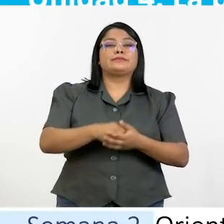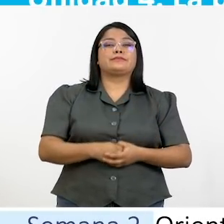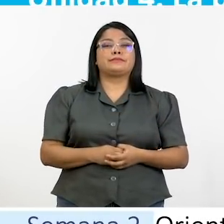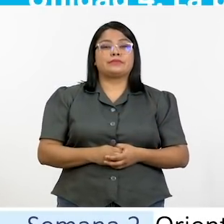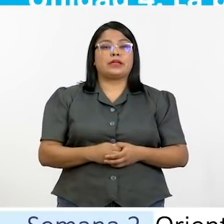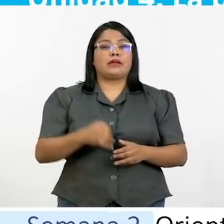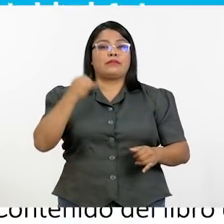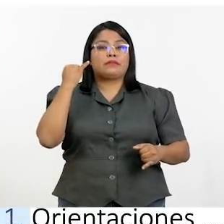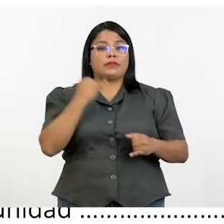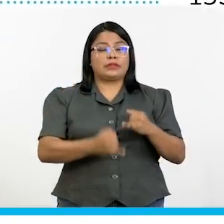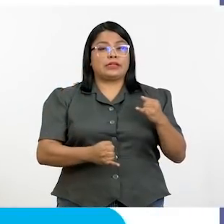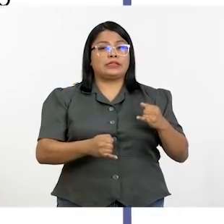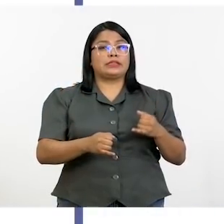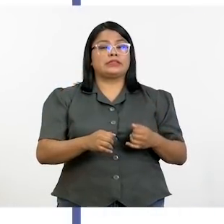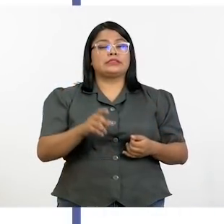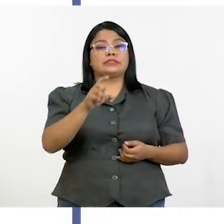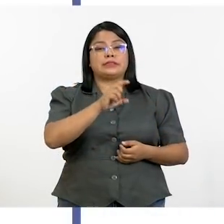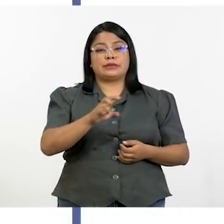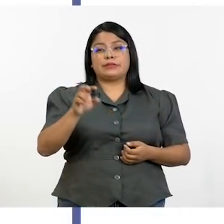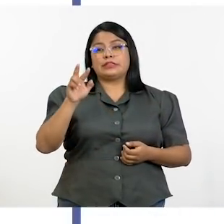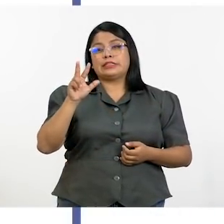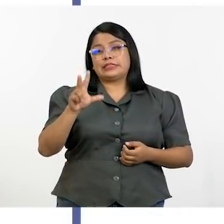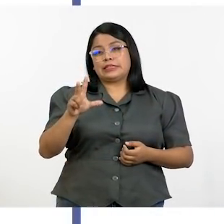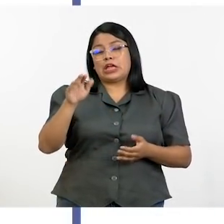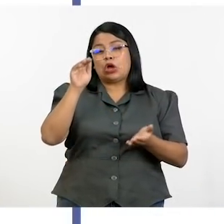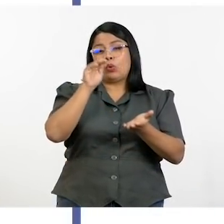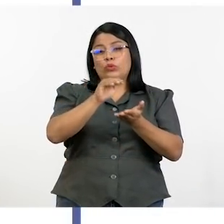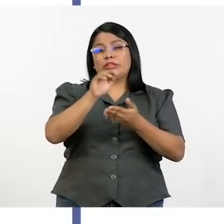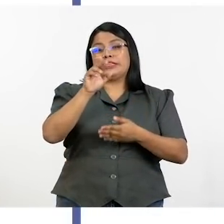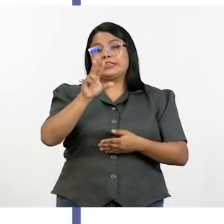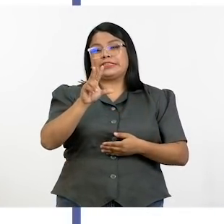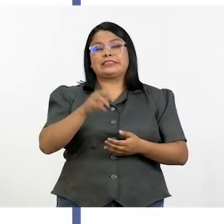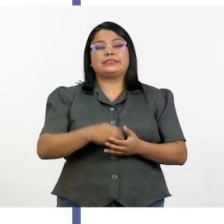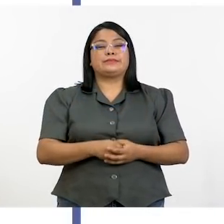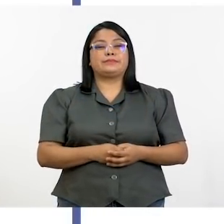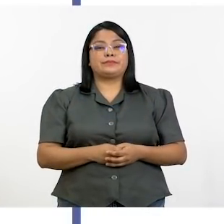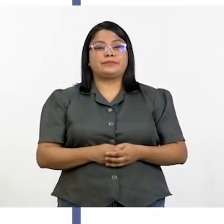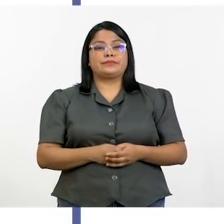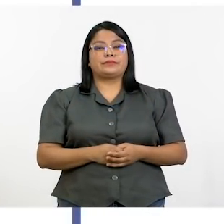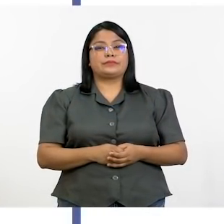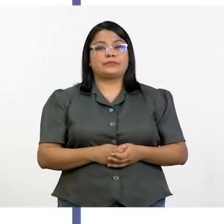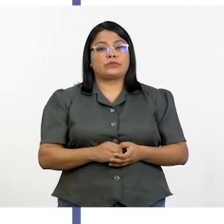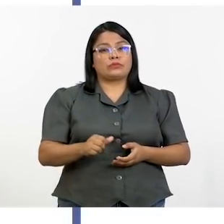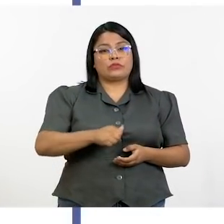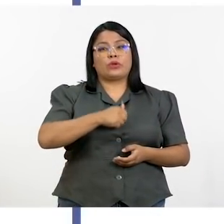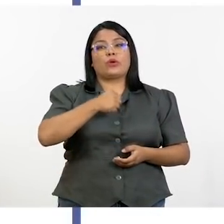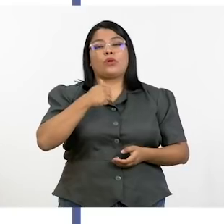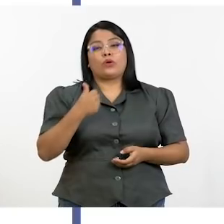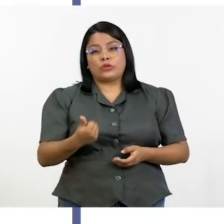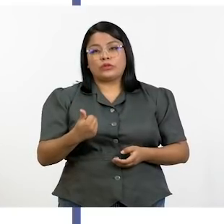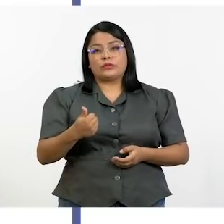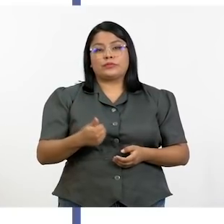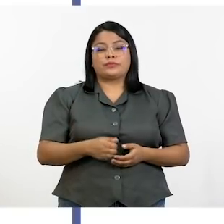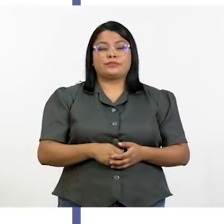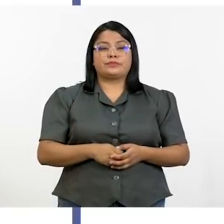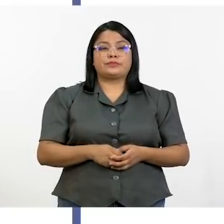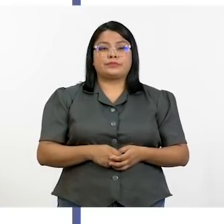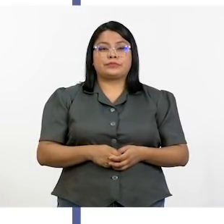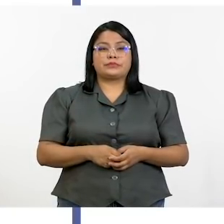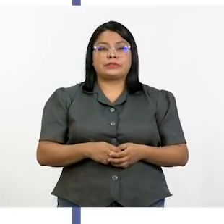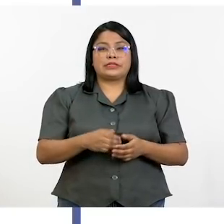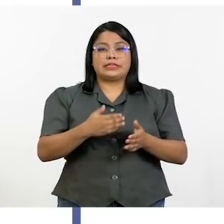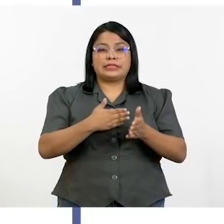1 y finaliza en la semana 3 de la unidad 3. El segundo